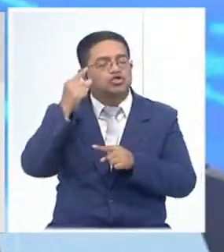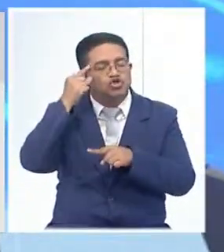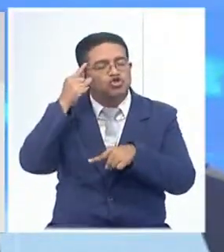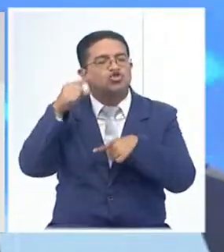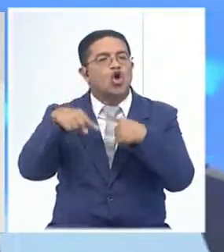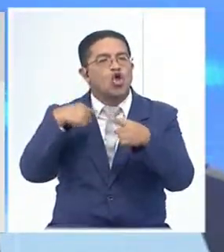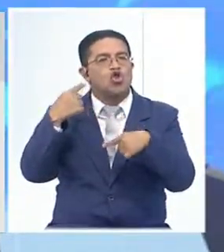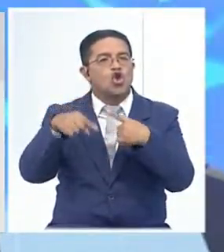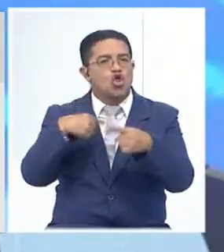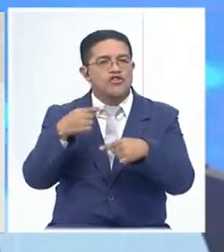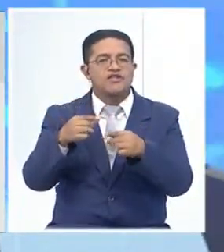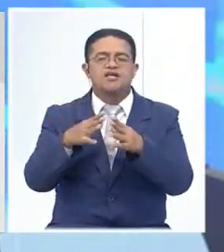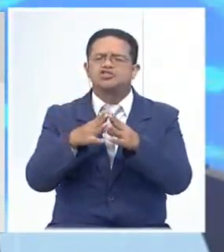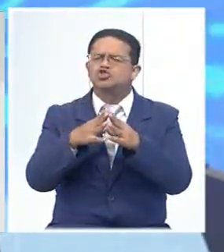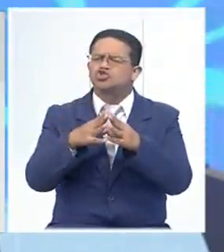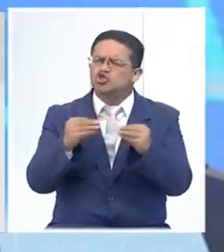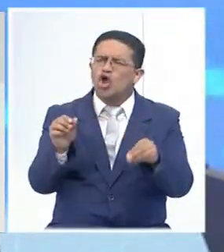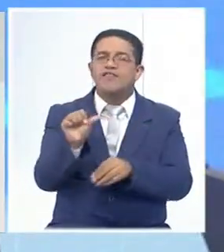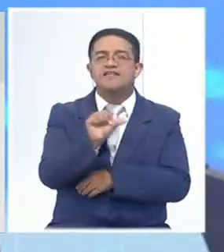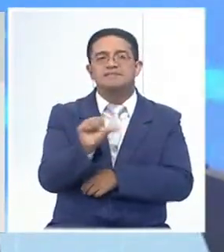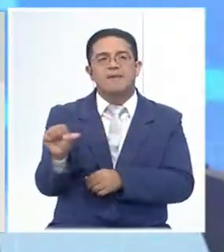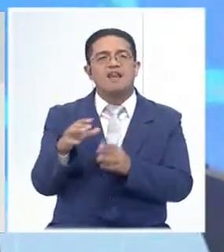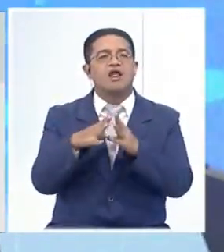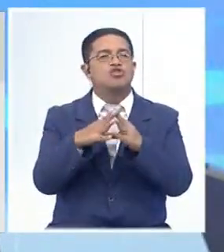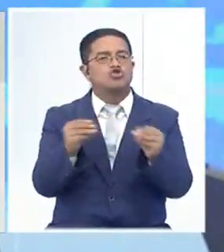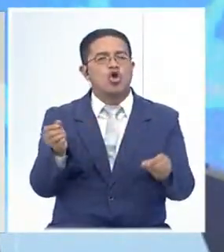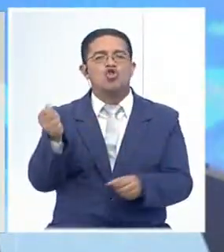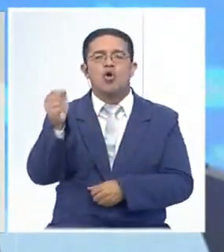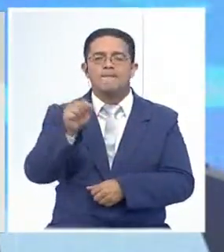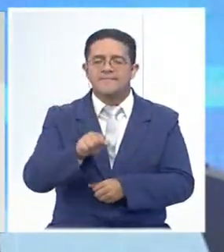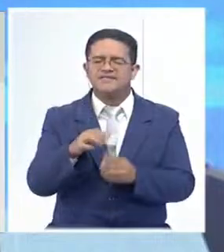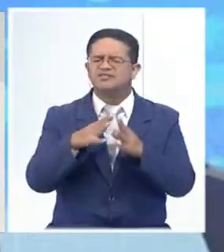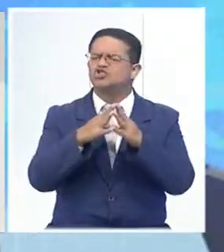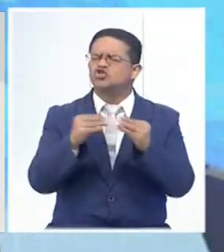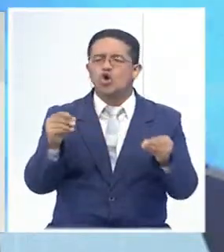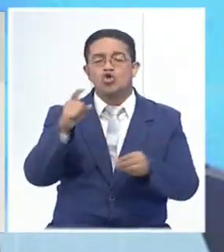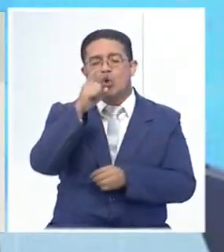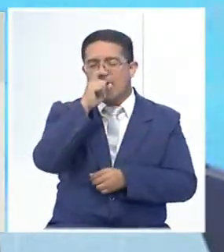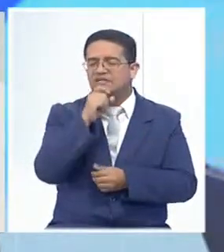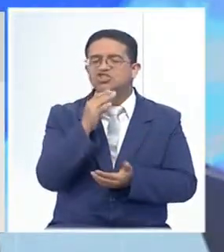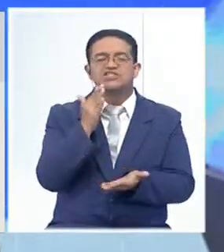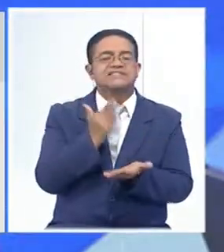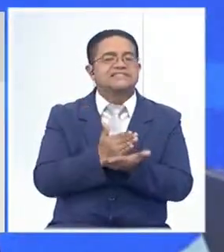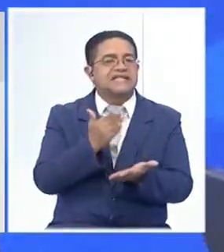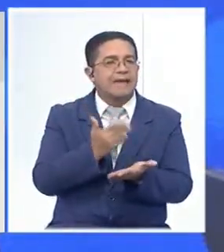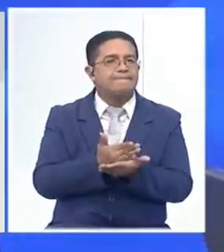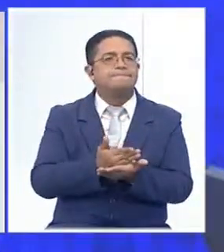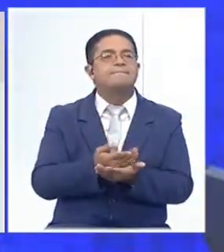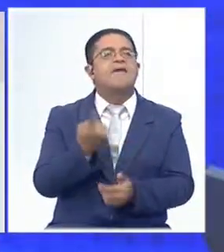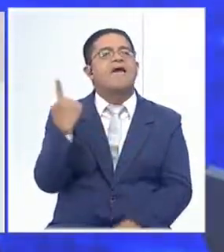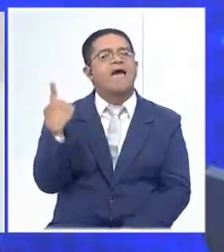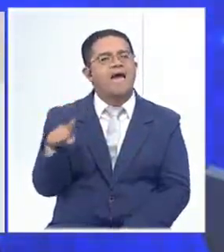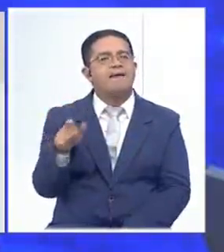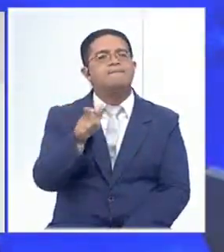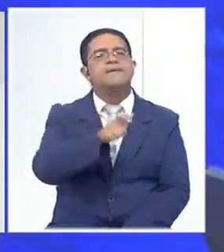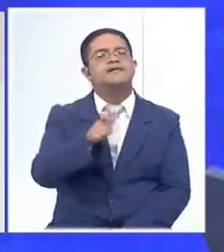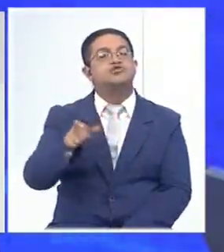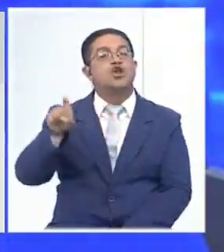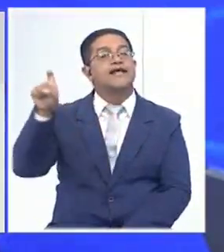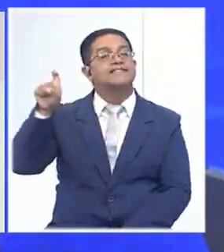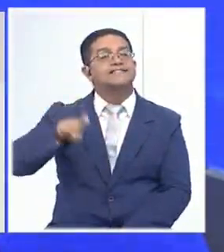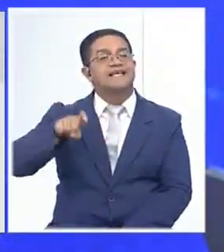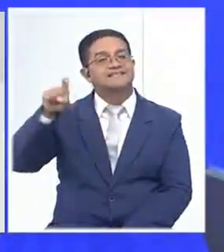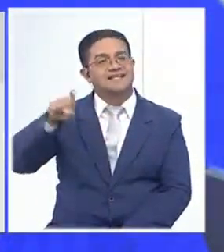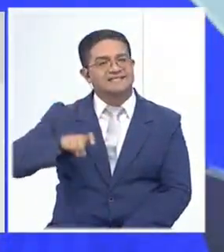días, todas las semanas, todos los meses, todos los años. Constantemente hay personas que están